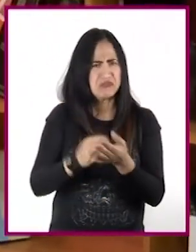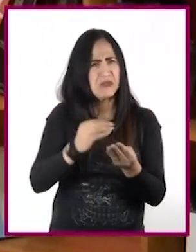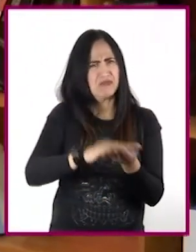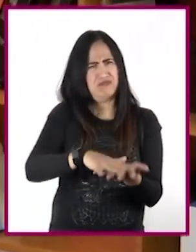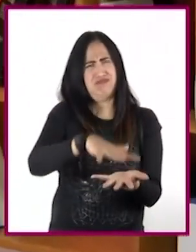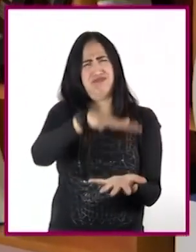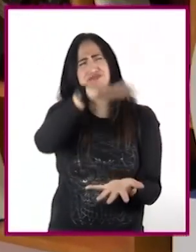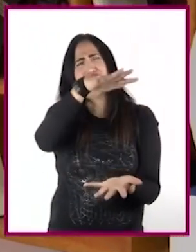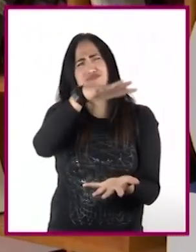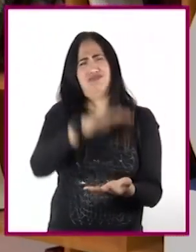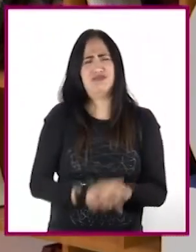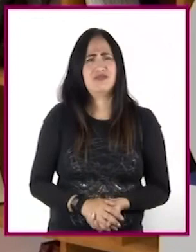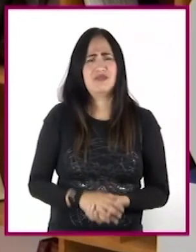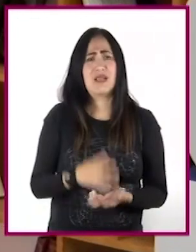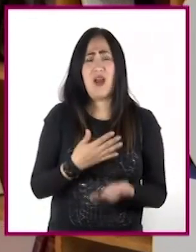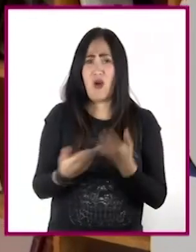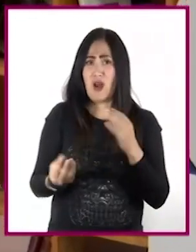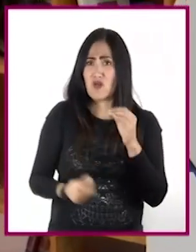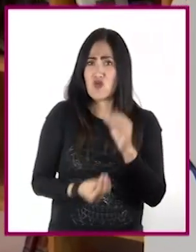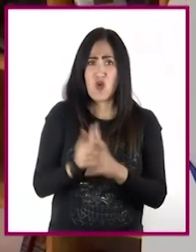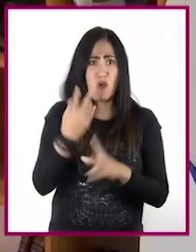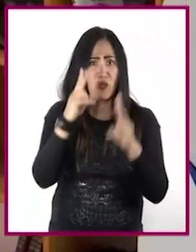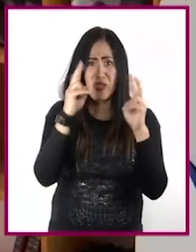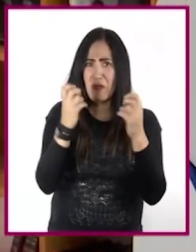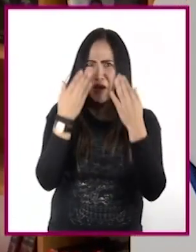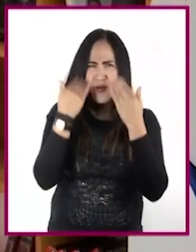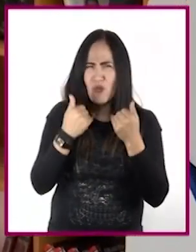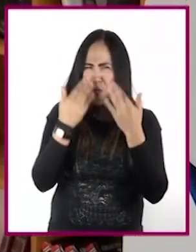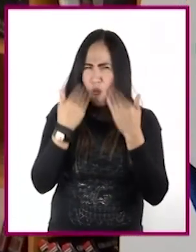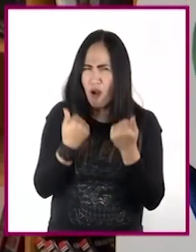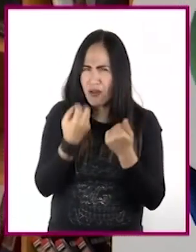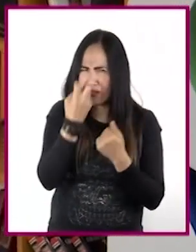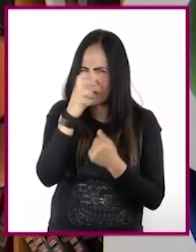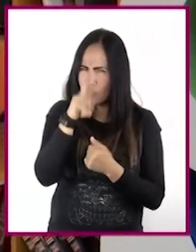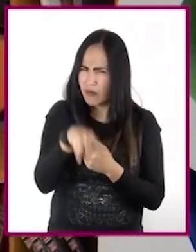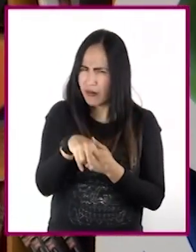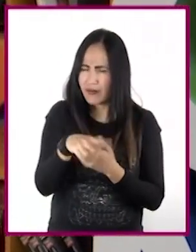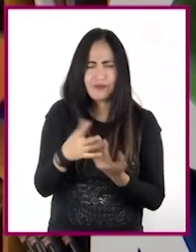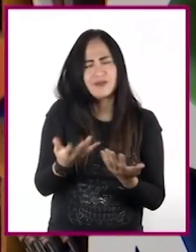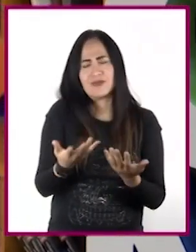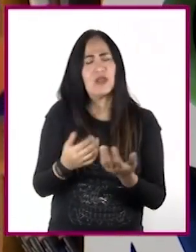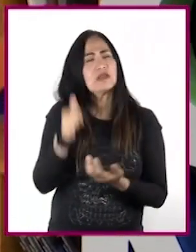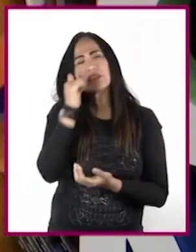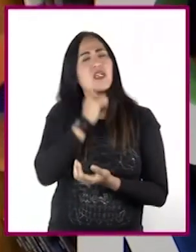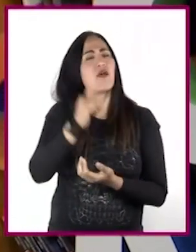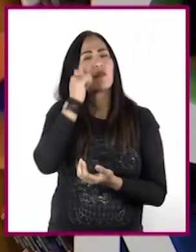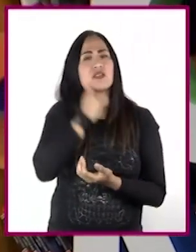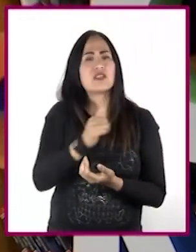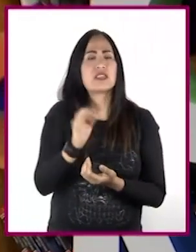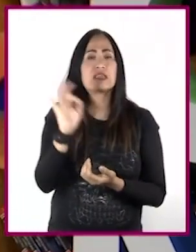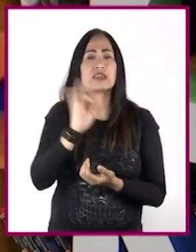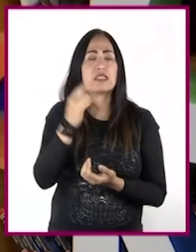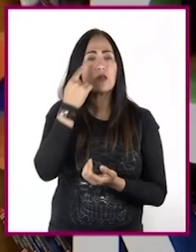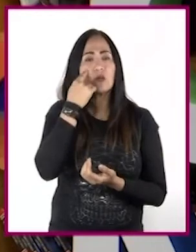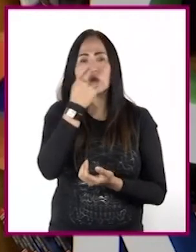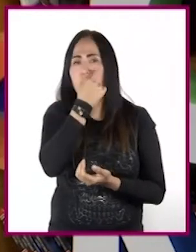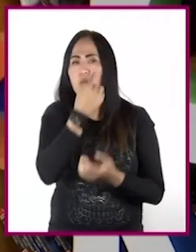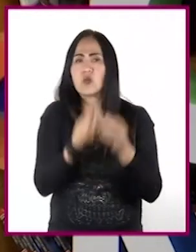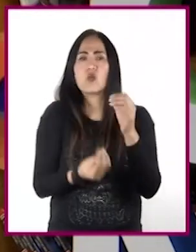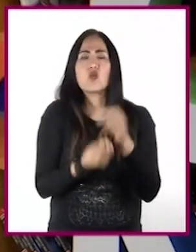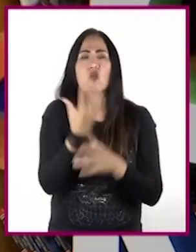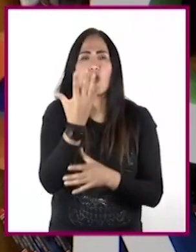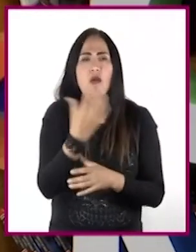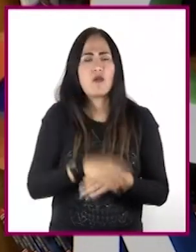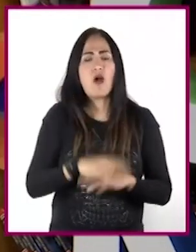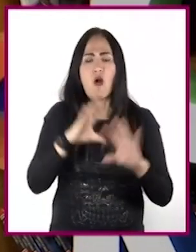no queda nada nuevo bajo el sol? Eso nunca es cierto del todo. Siempre se puede usar un nuevo enfoque,